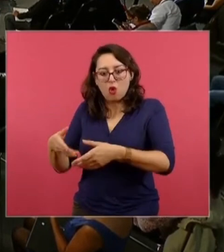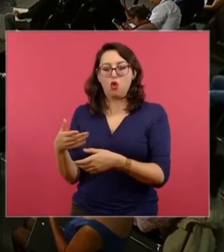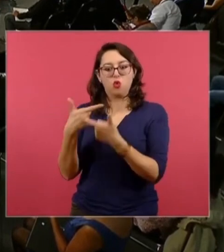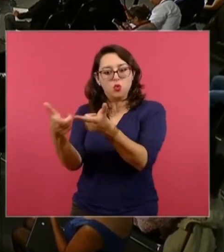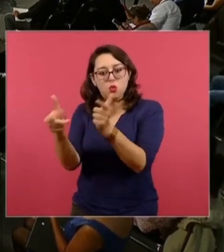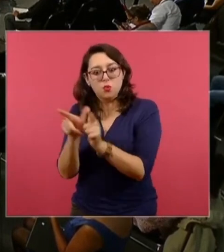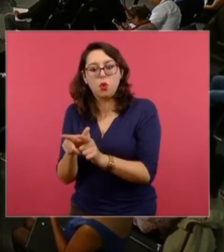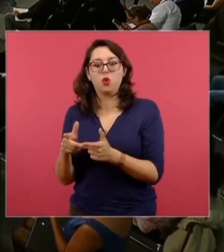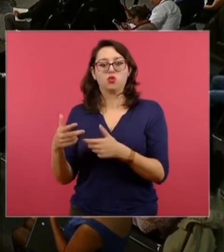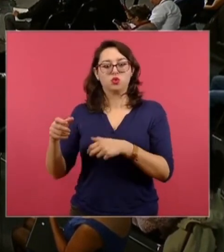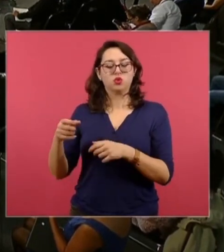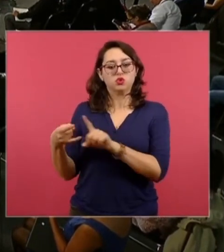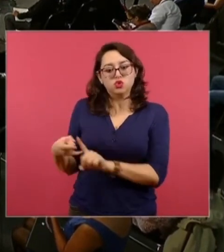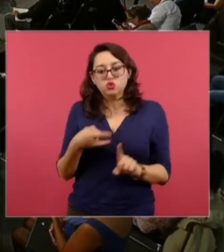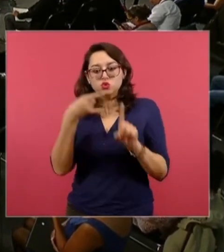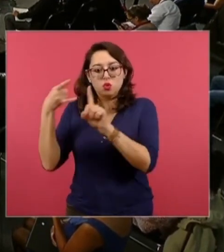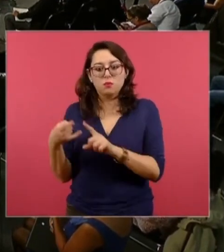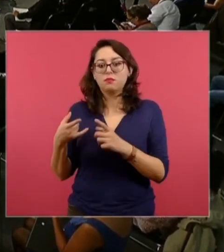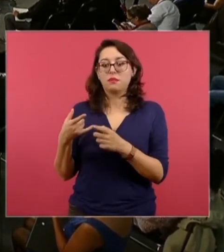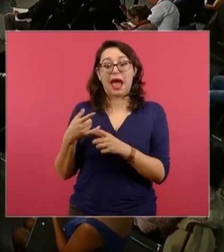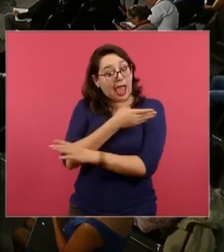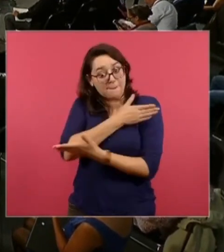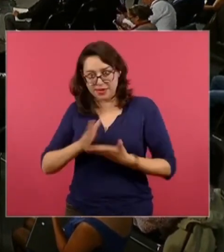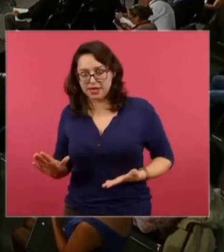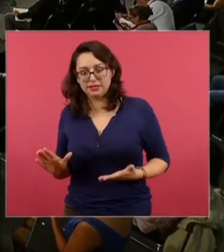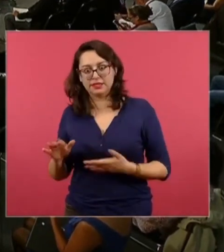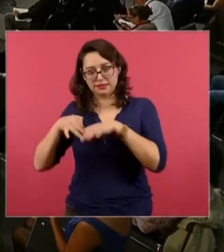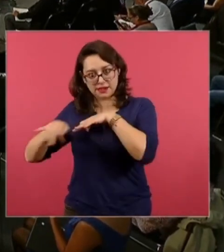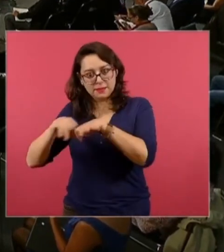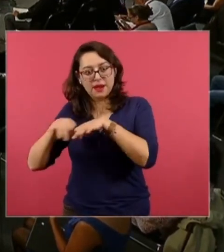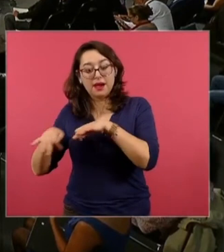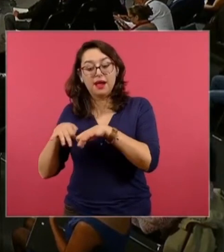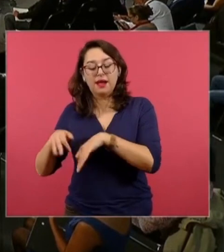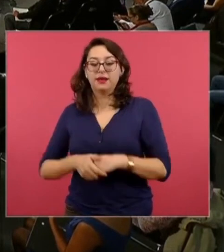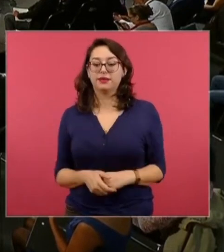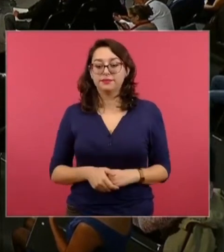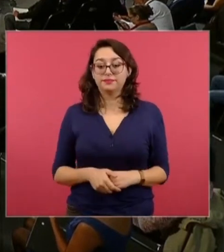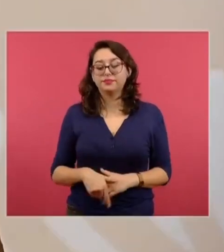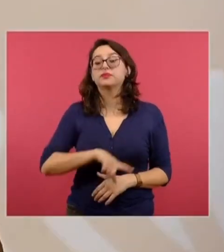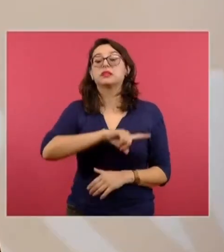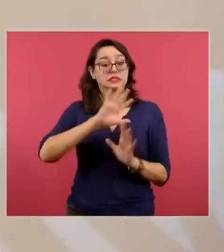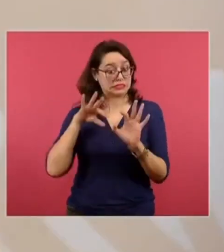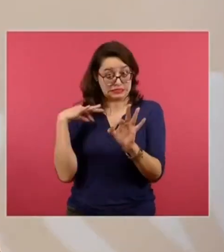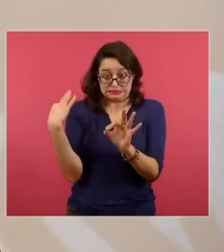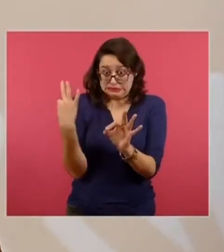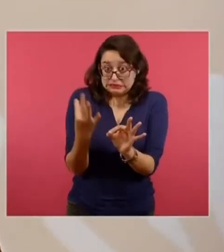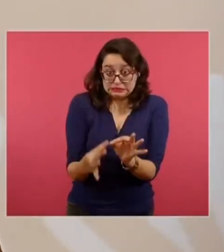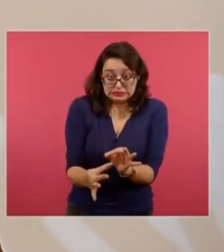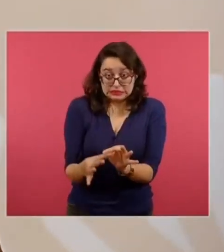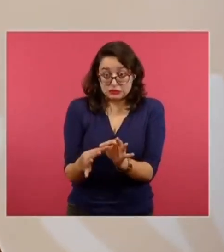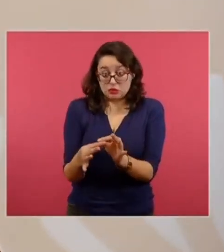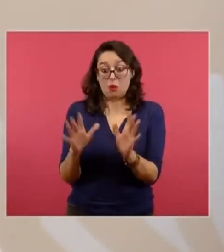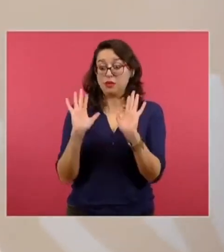menores, Zooms, etcétera. Ahora hablemos de la revisión. Después de eso terminaron